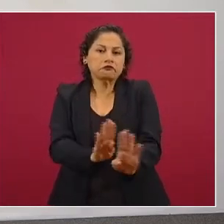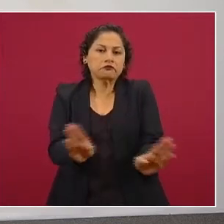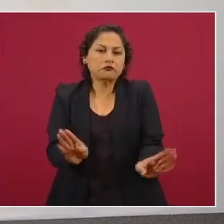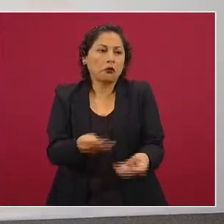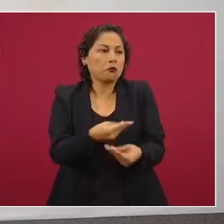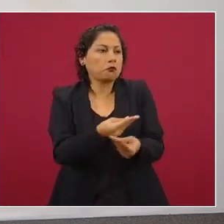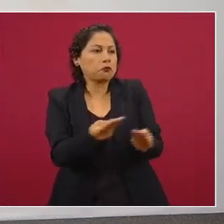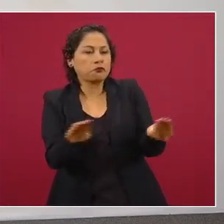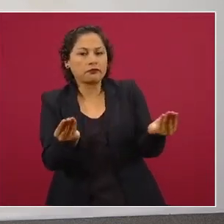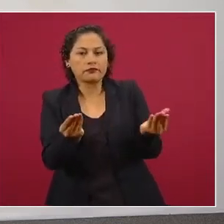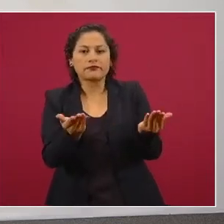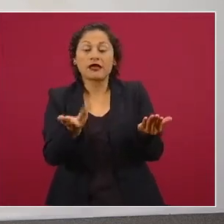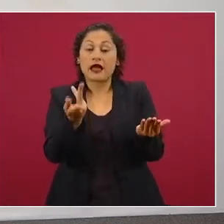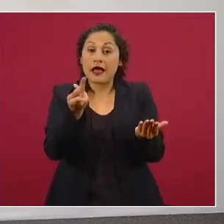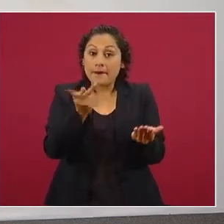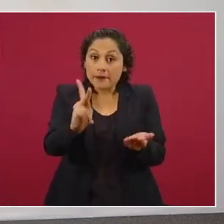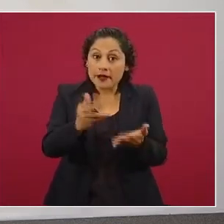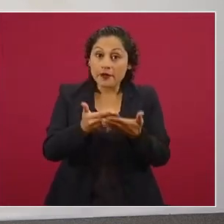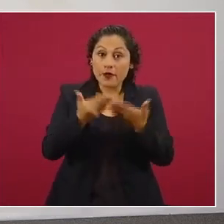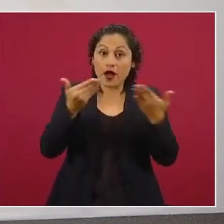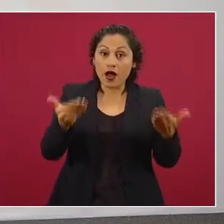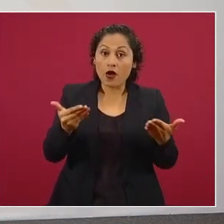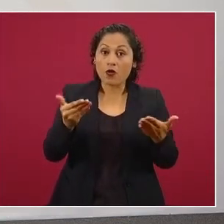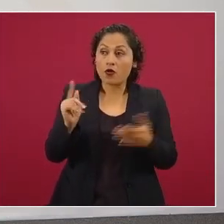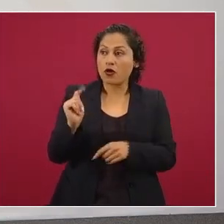Entonces, nosotros padecimos